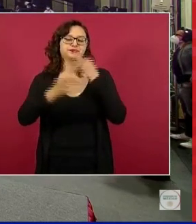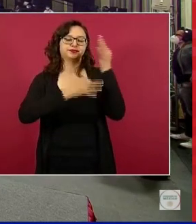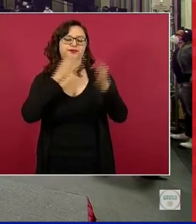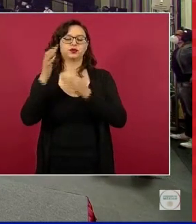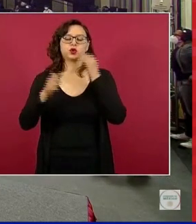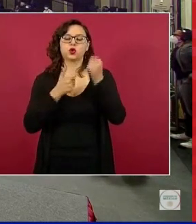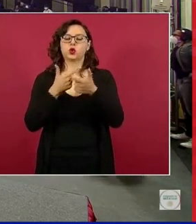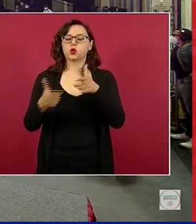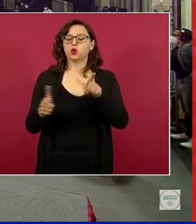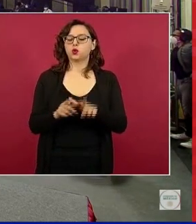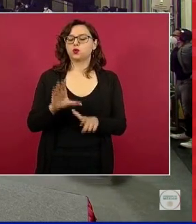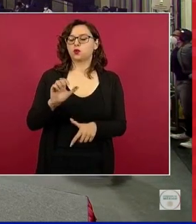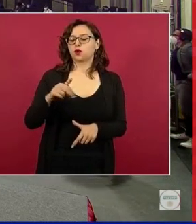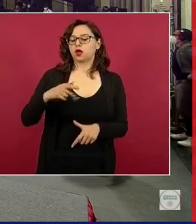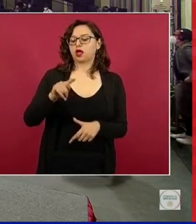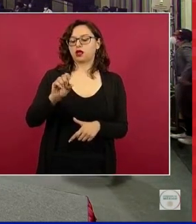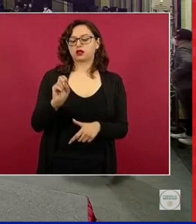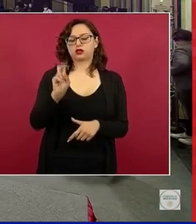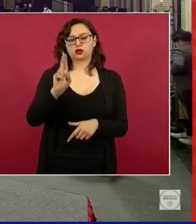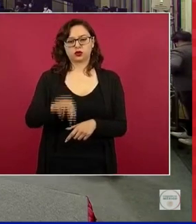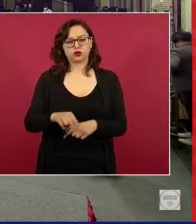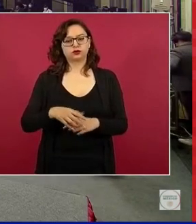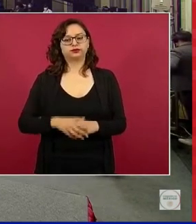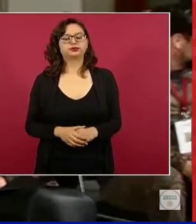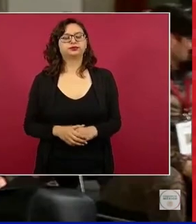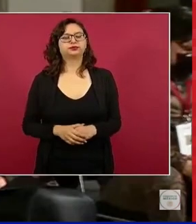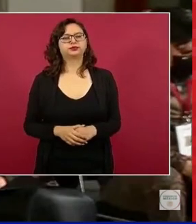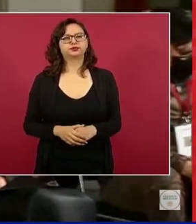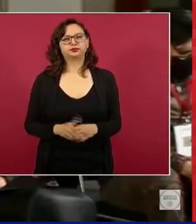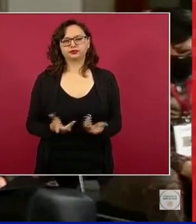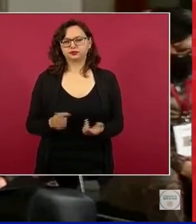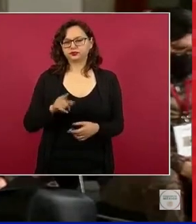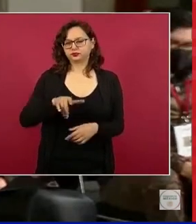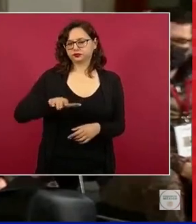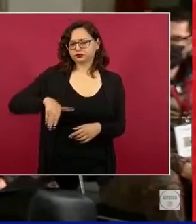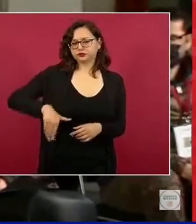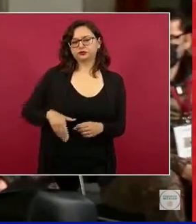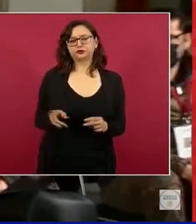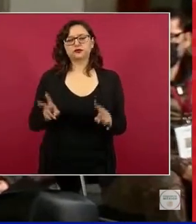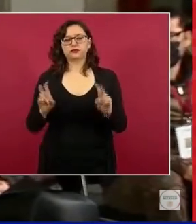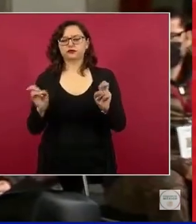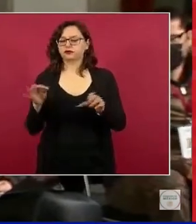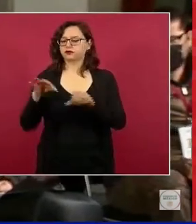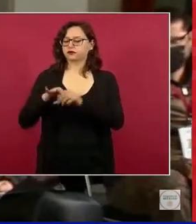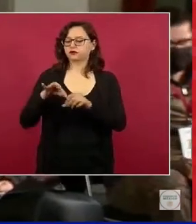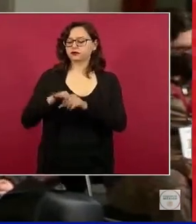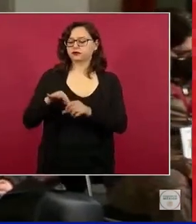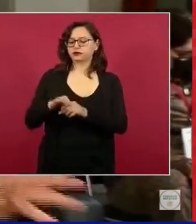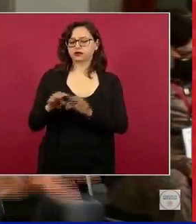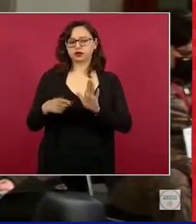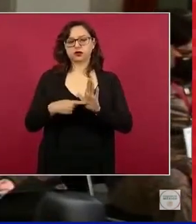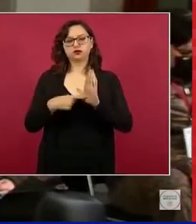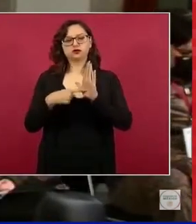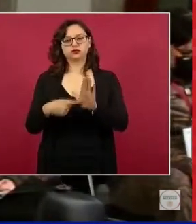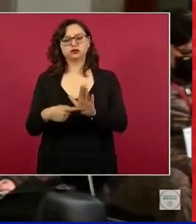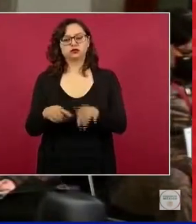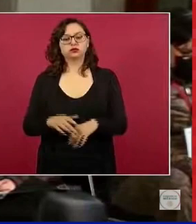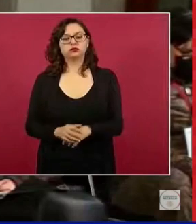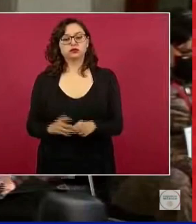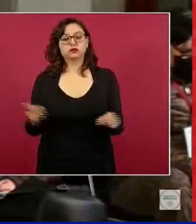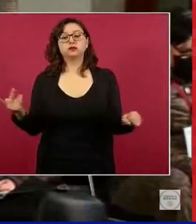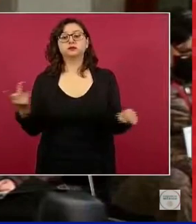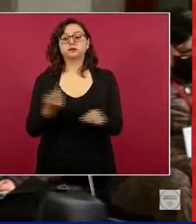ahorita lo que nos presentó con respecto a la consulta de revocación de mandato, destacar este hecho de que 9 de cada